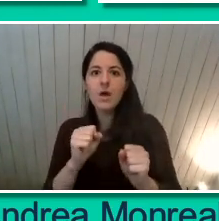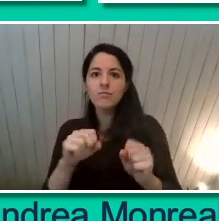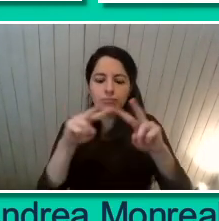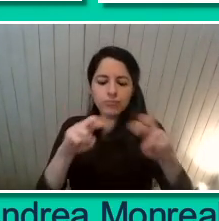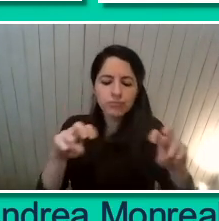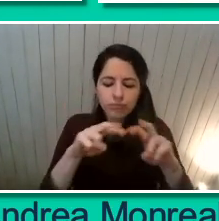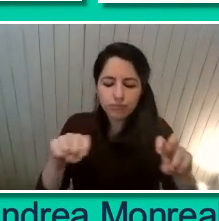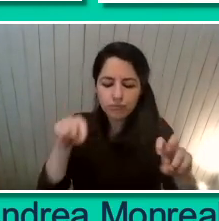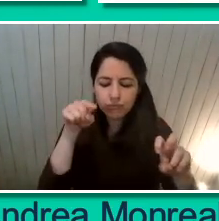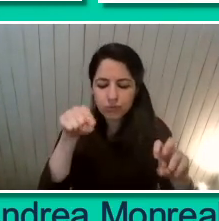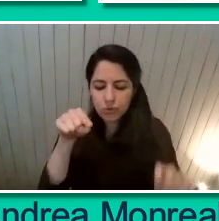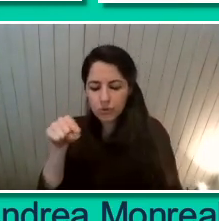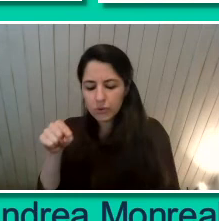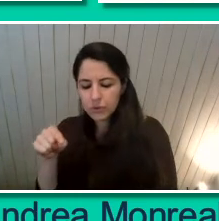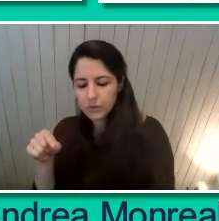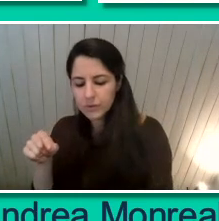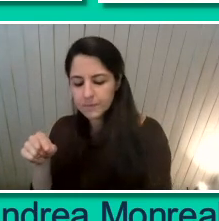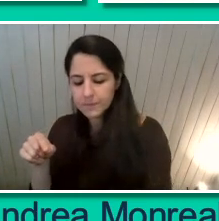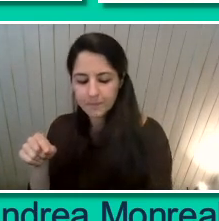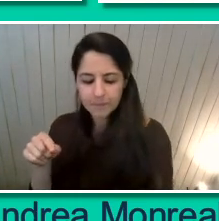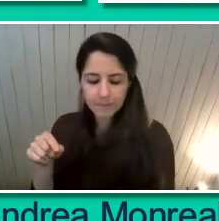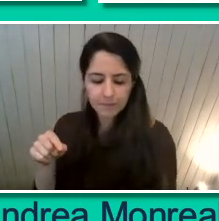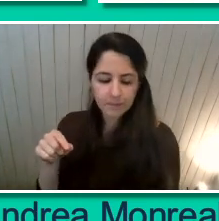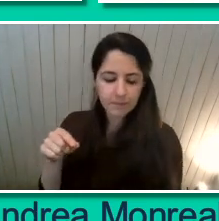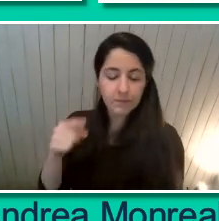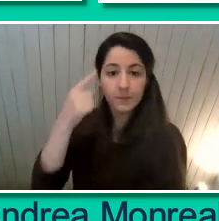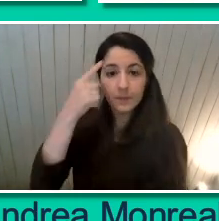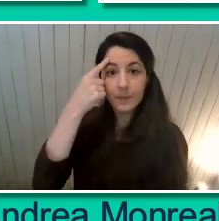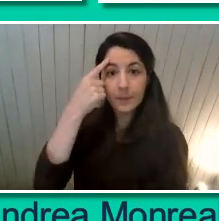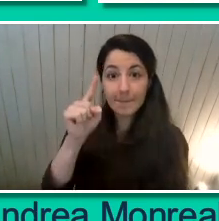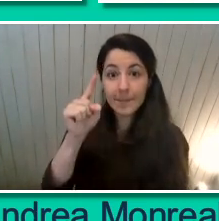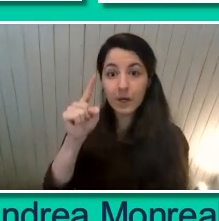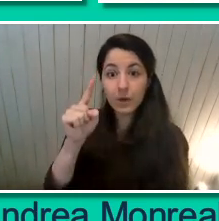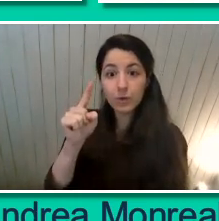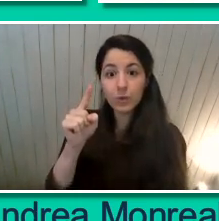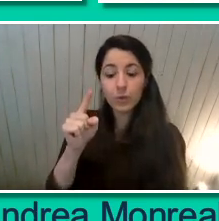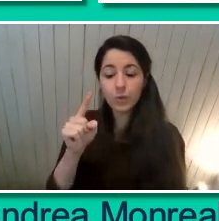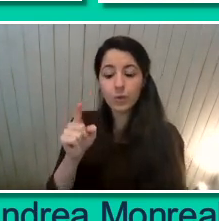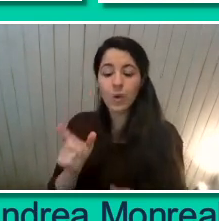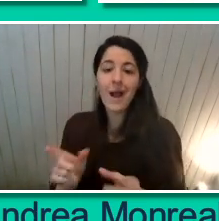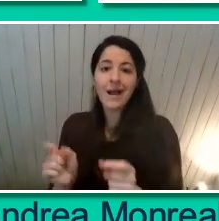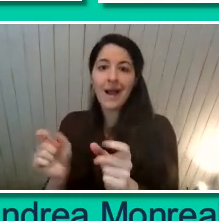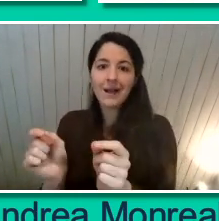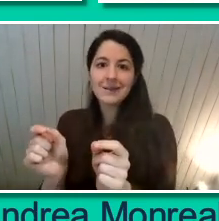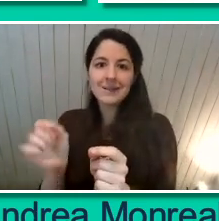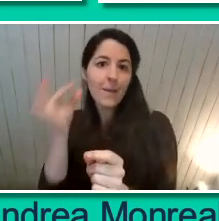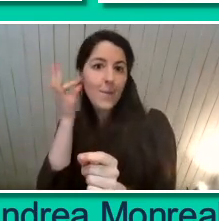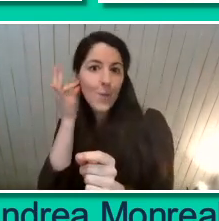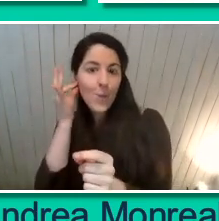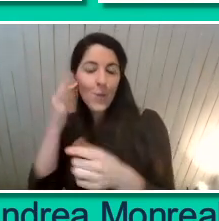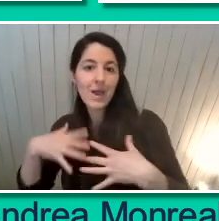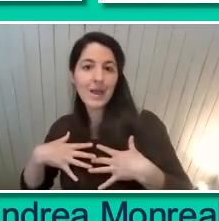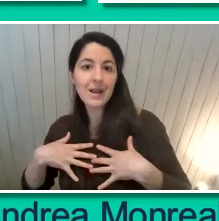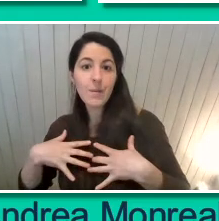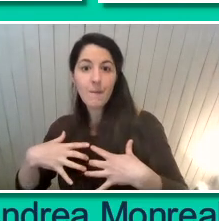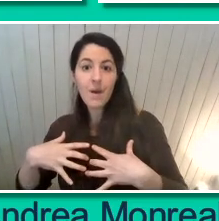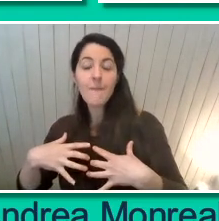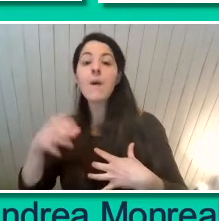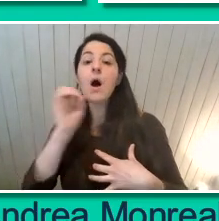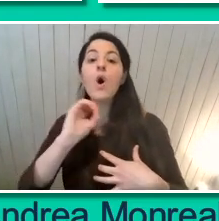hormonas masculinas y en el caso del cáncer de mama con las hormonas femeninas, estrógeno y progesterona.